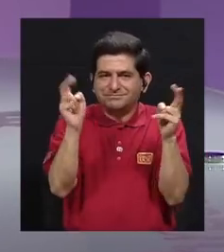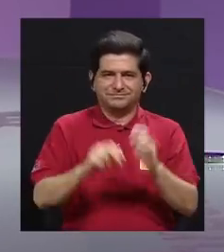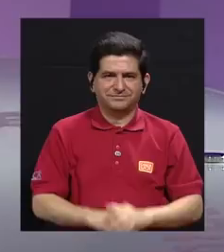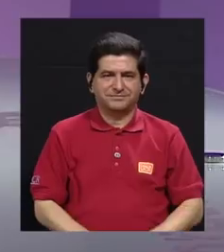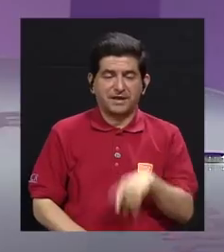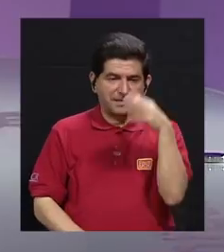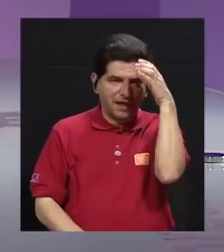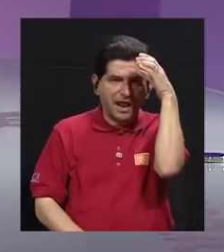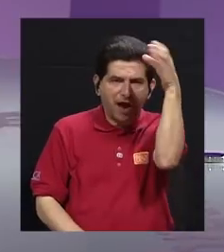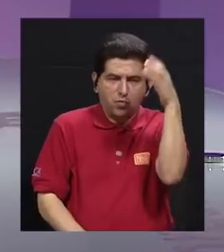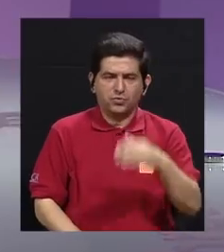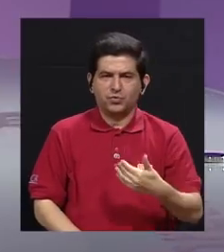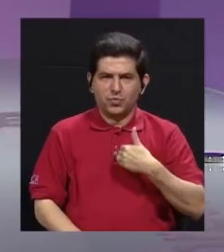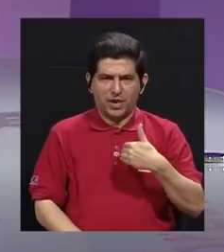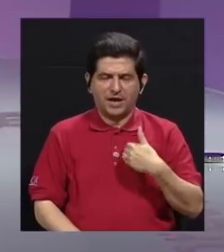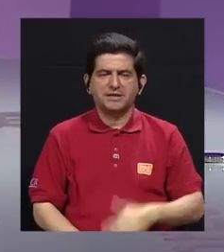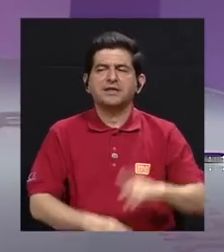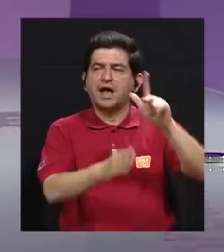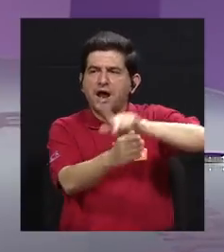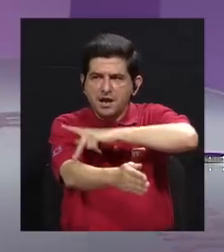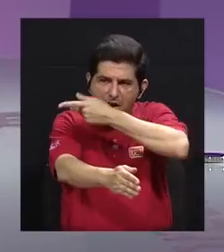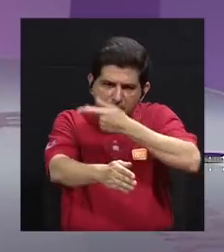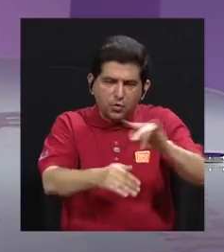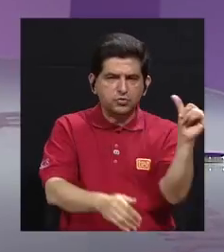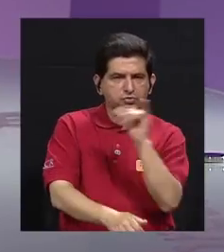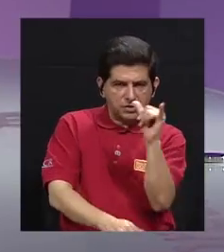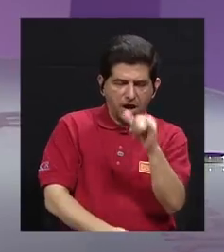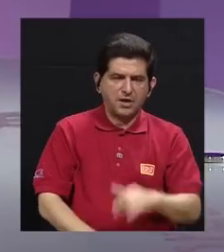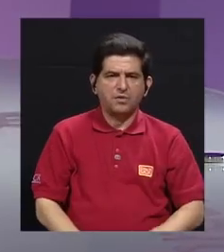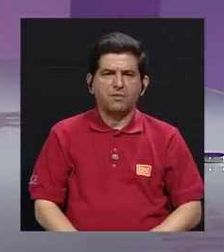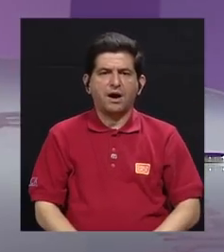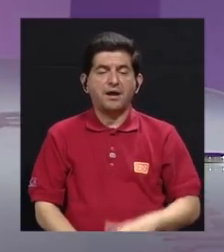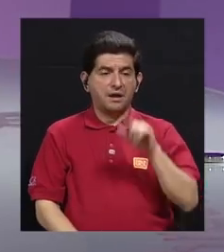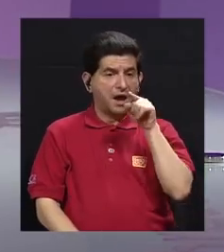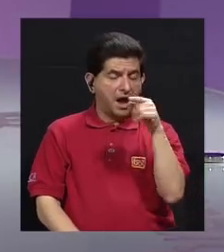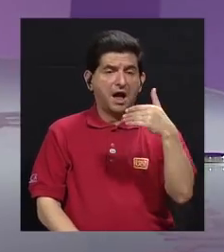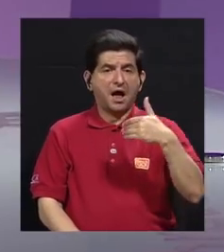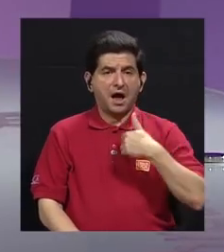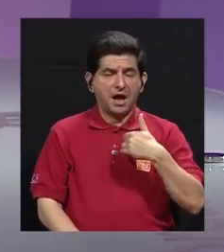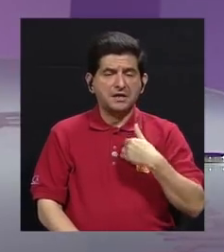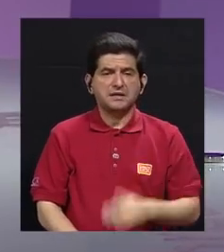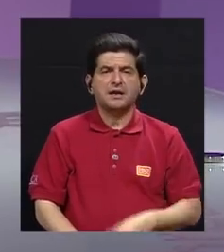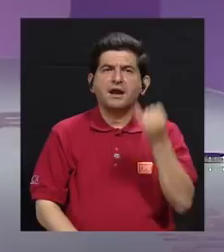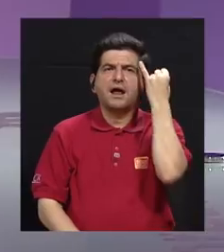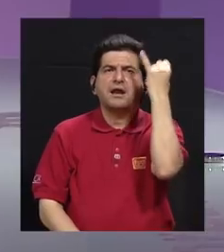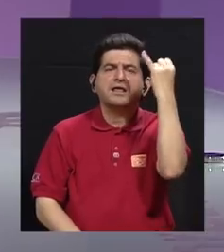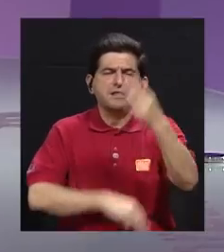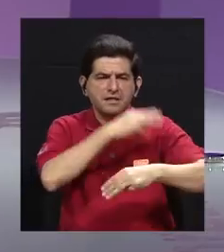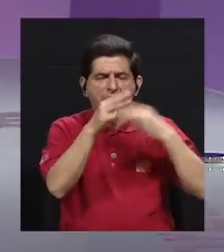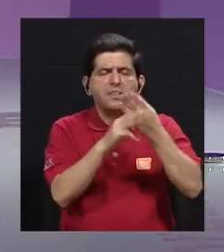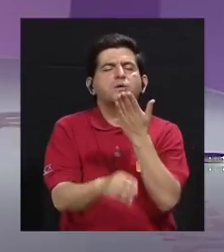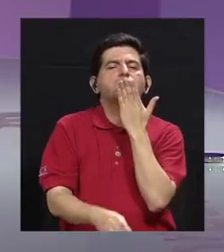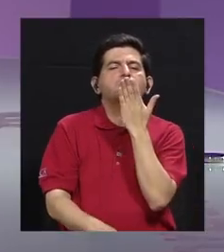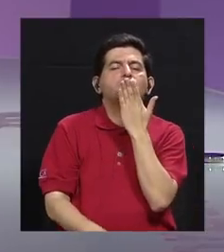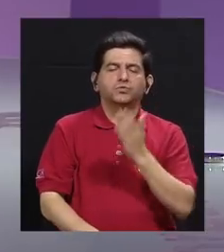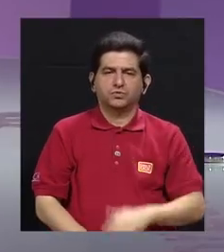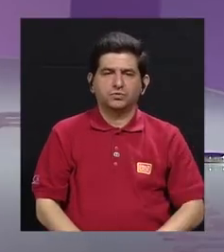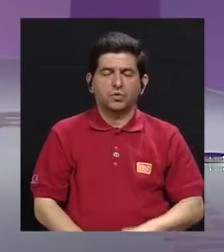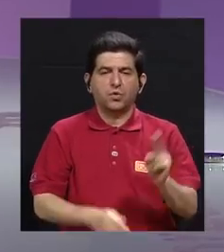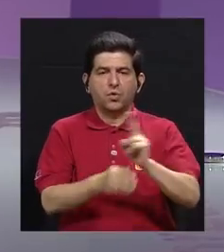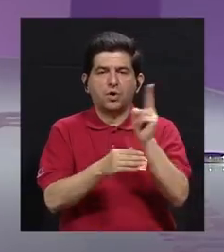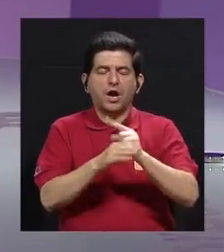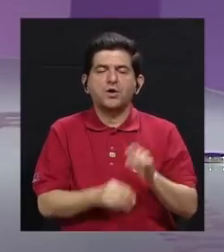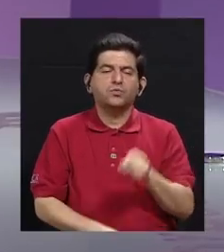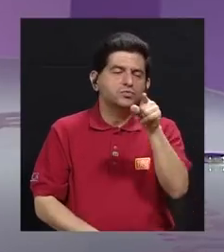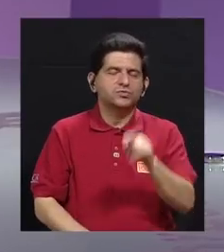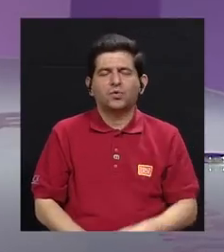enamorada de la cultura, de la poesía que tiene las concepciones del mundo